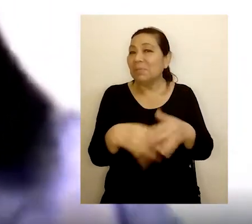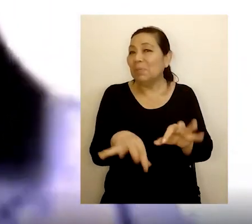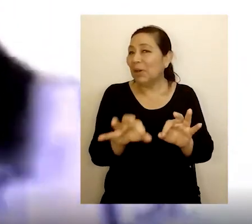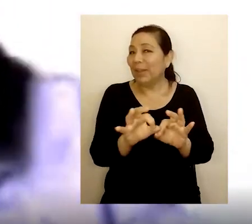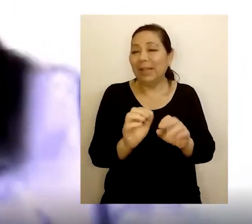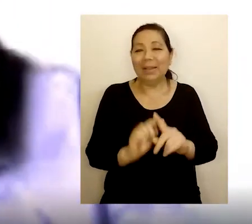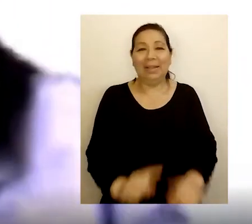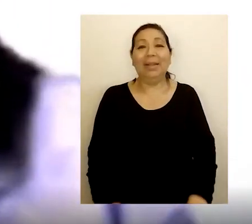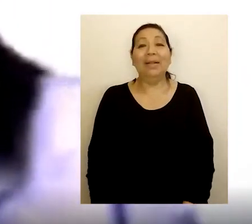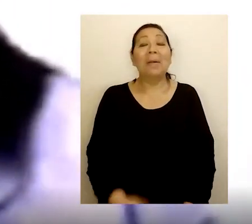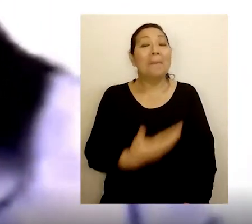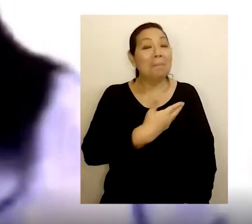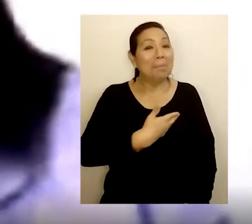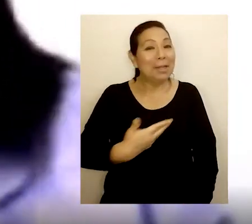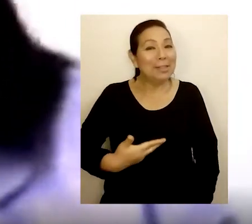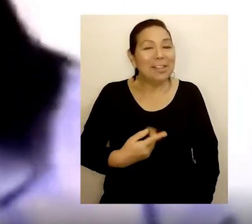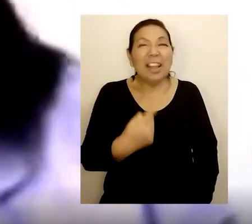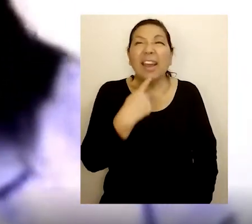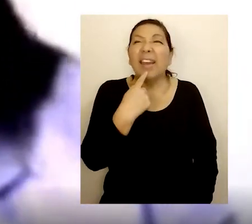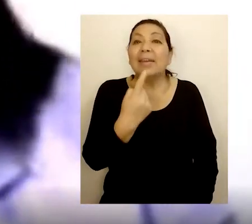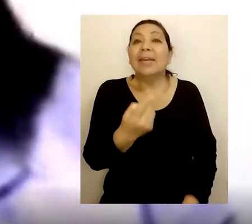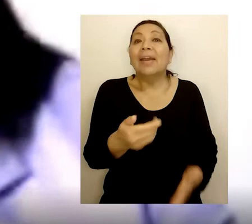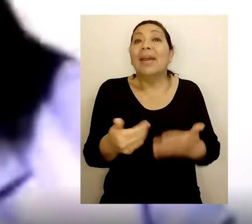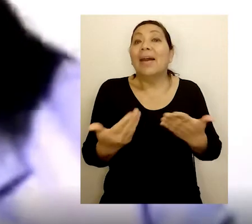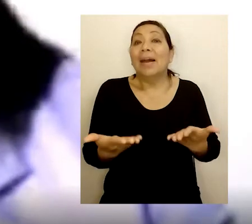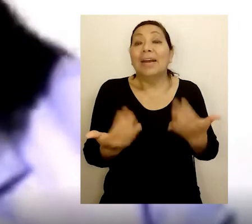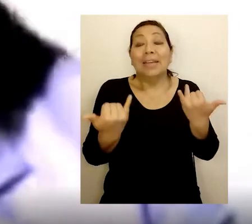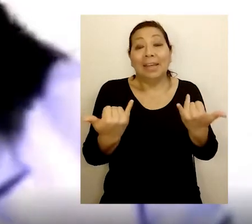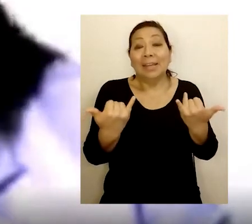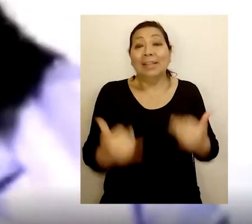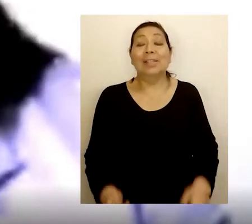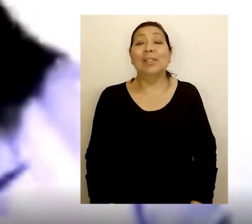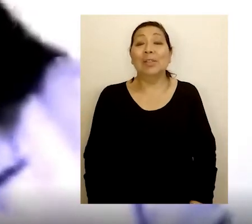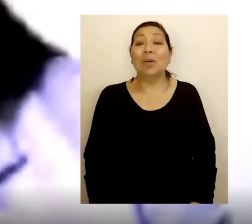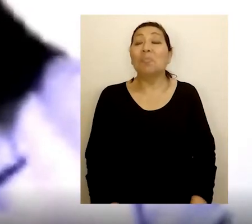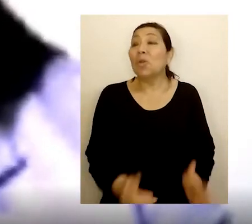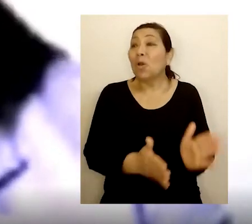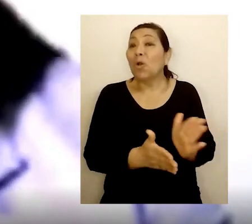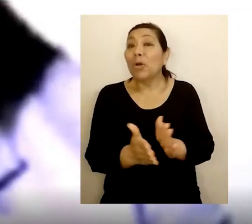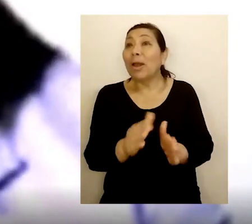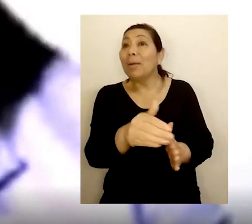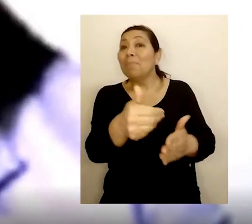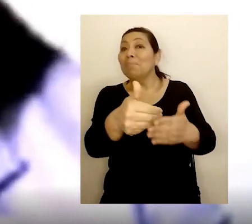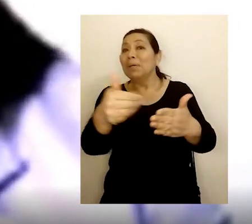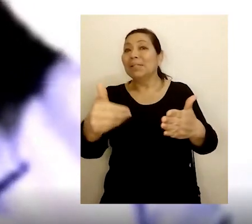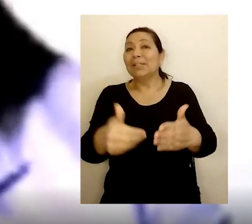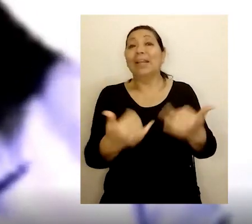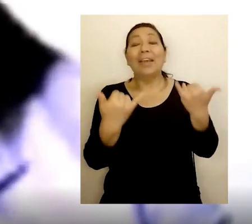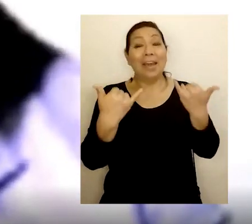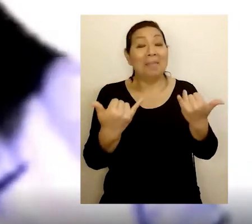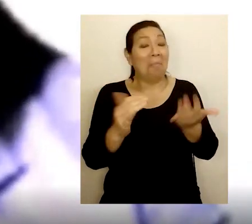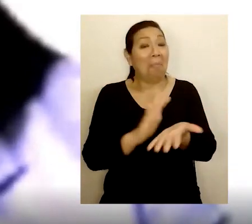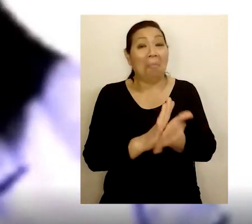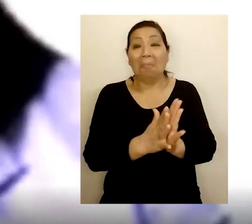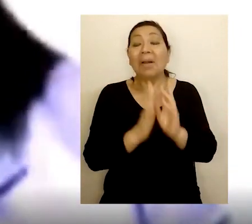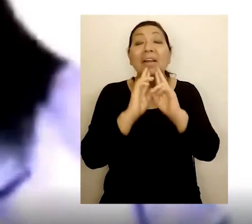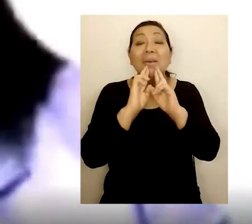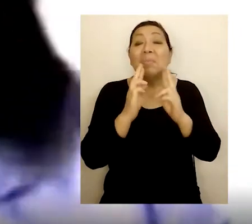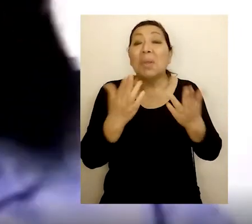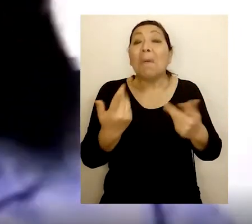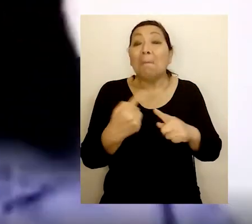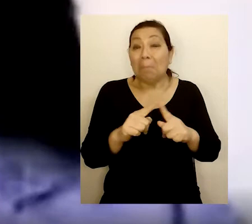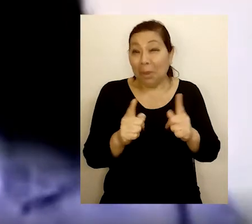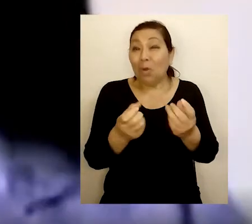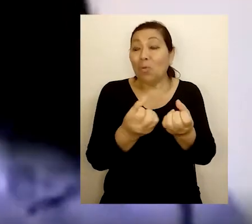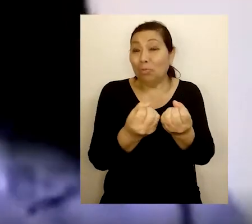fundamentales. Señora presidenta, ¿qué hubiera sucedido si en este caso hubieran corrido traslado? En ese escenario nos pongamos.